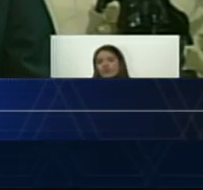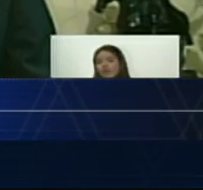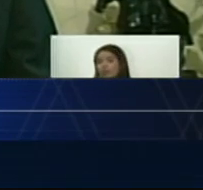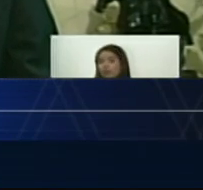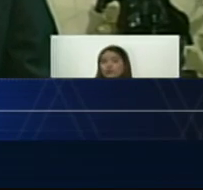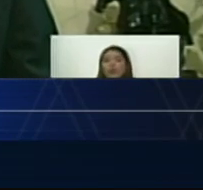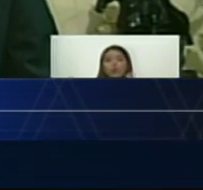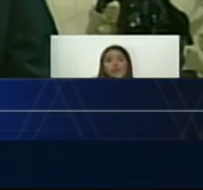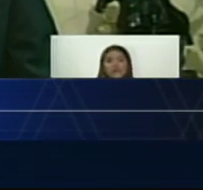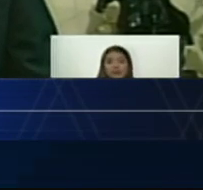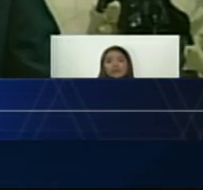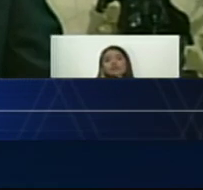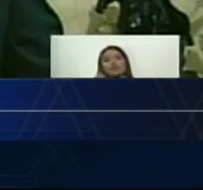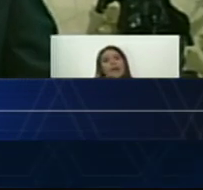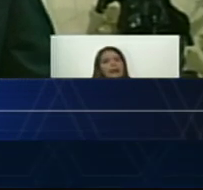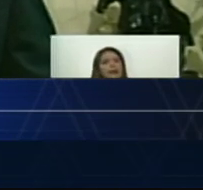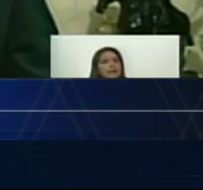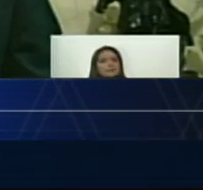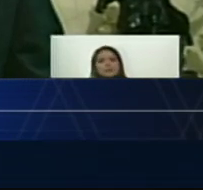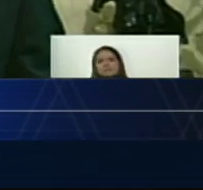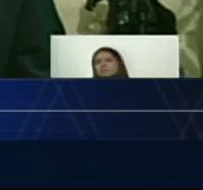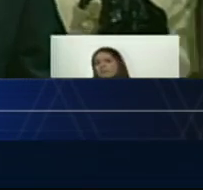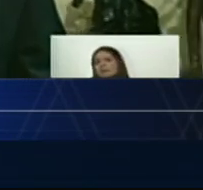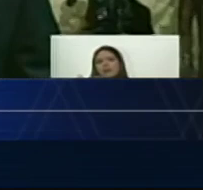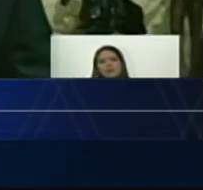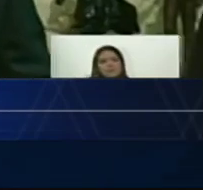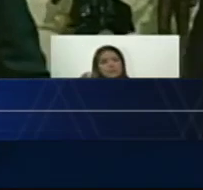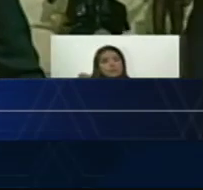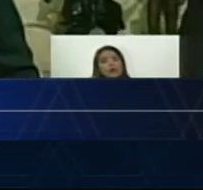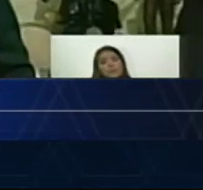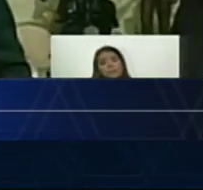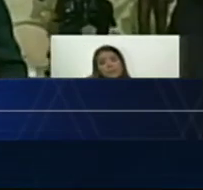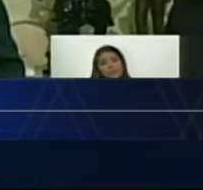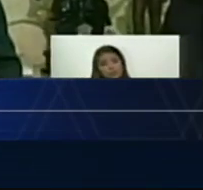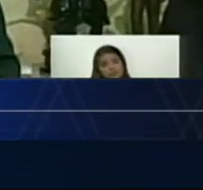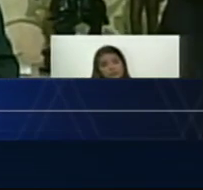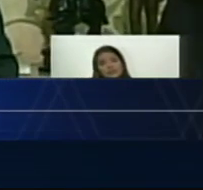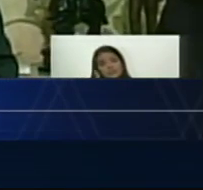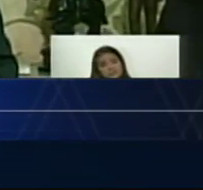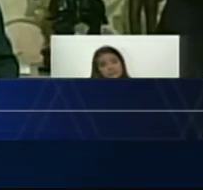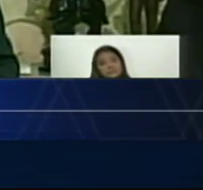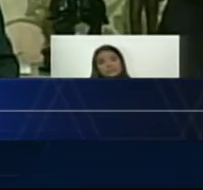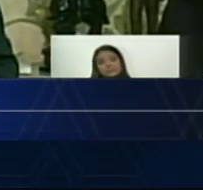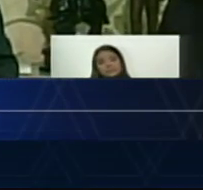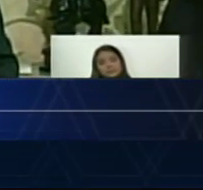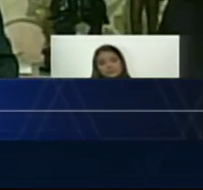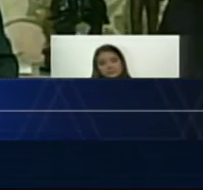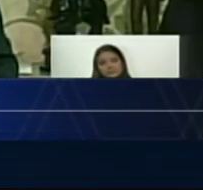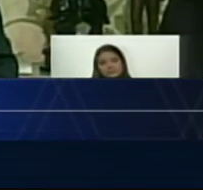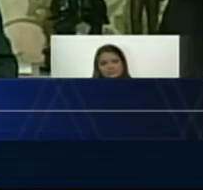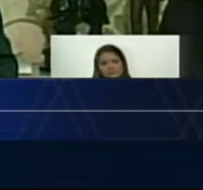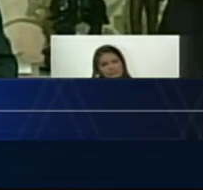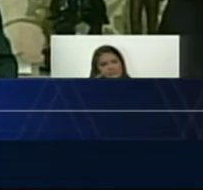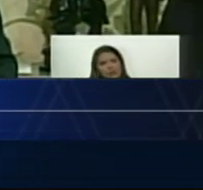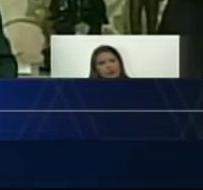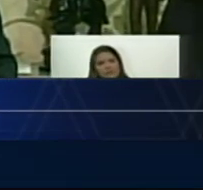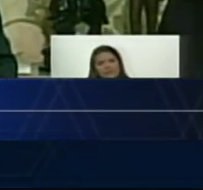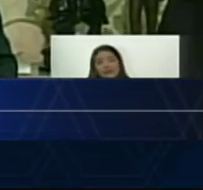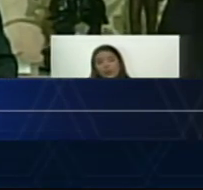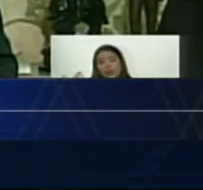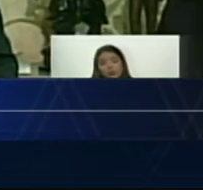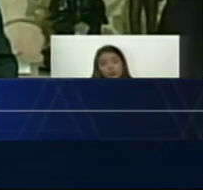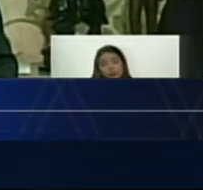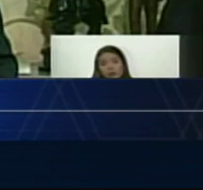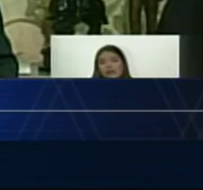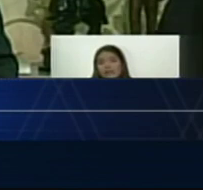y el libre acceso a bienes y servicios fundamentales e igualmente mitigar los efectos de la inflación